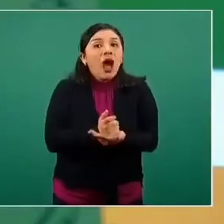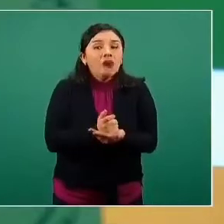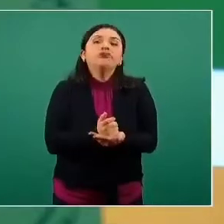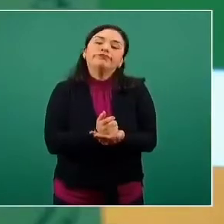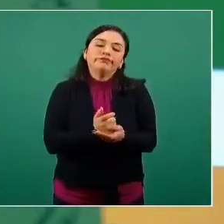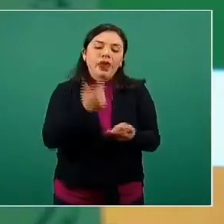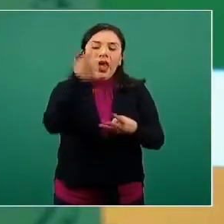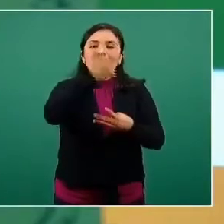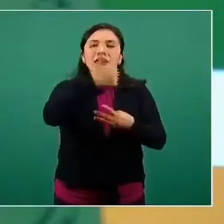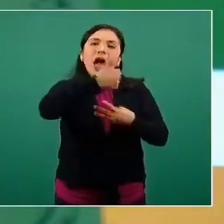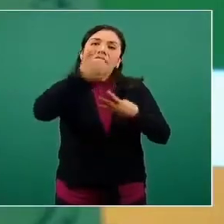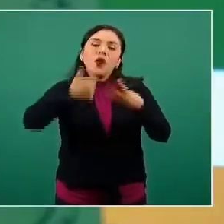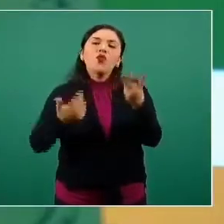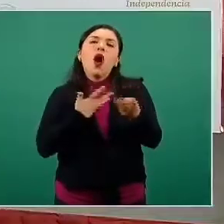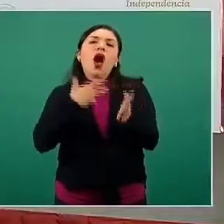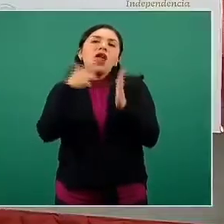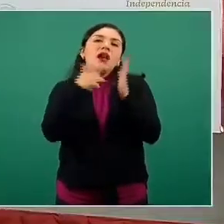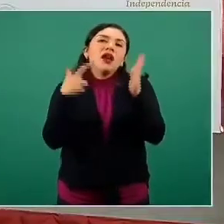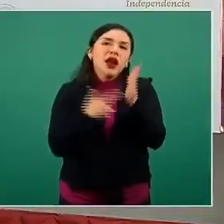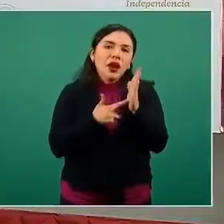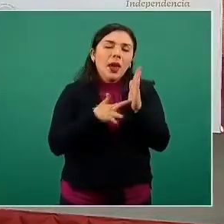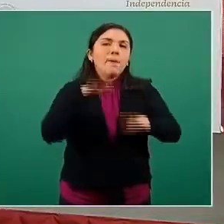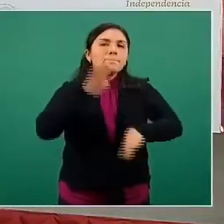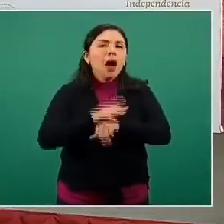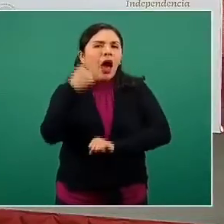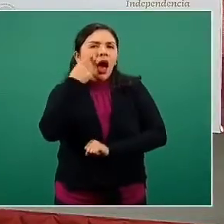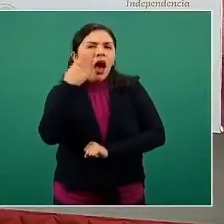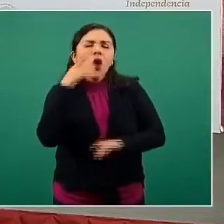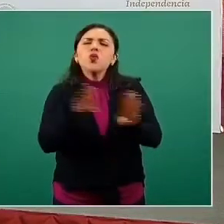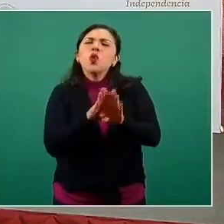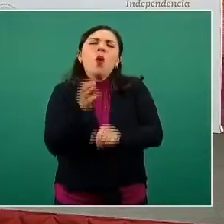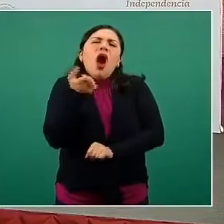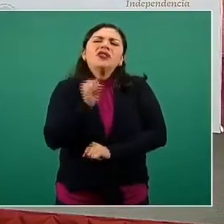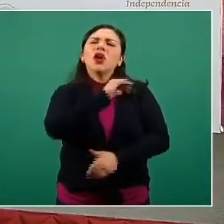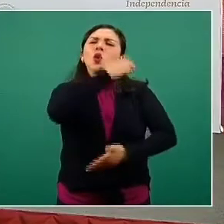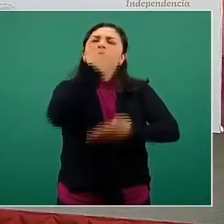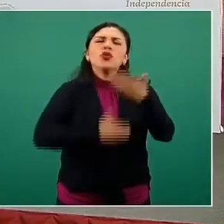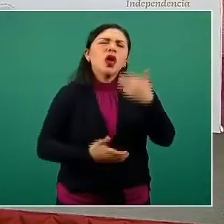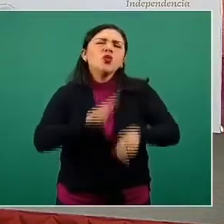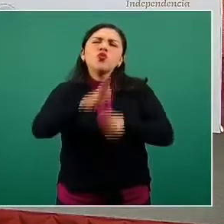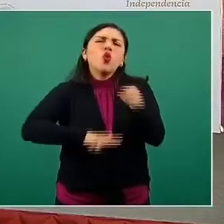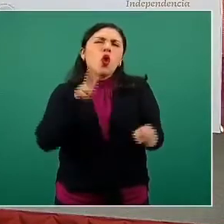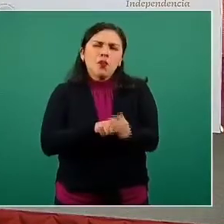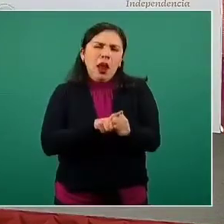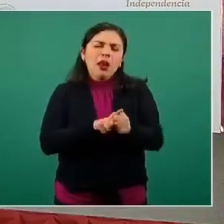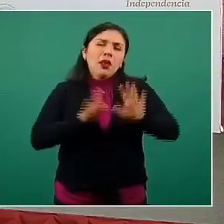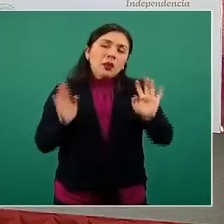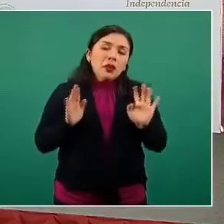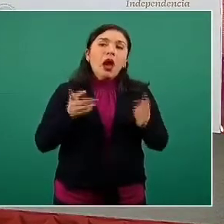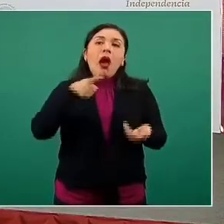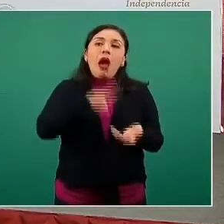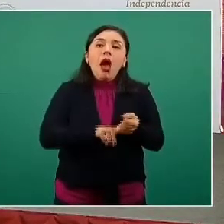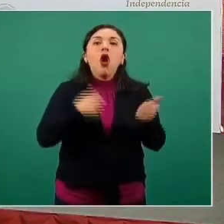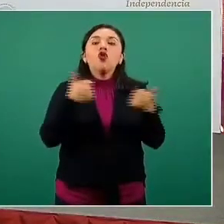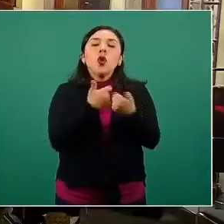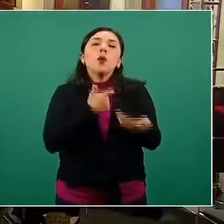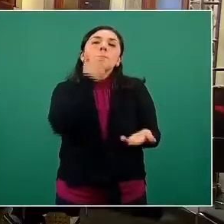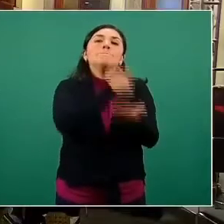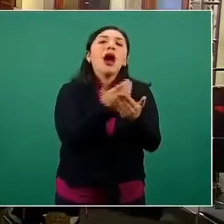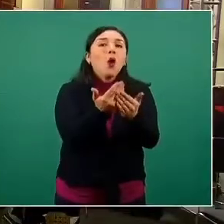uno tiene sus propias reglas, en general son las convencionales de cualquier contrato de esta naturaleza, implican un